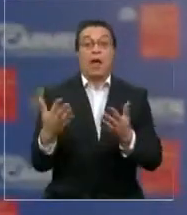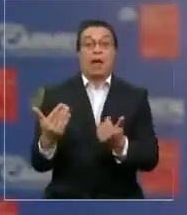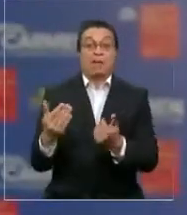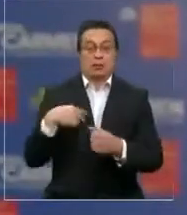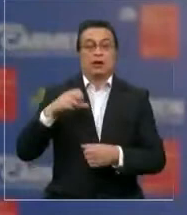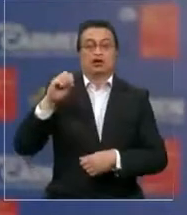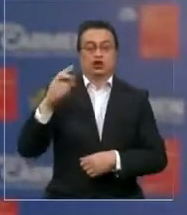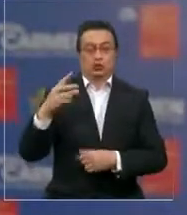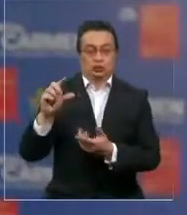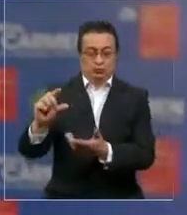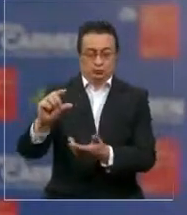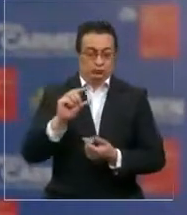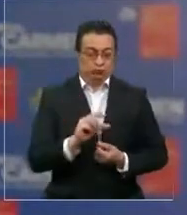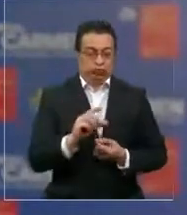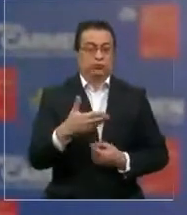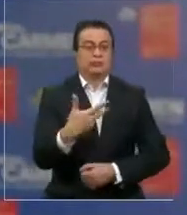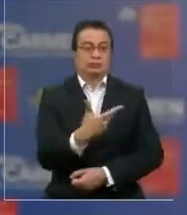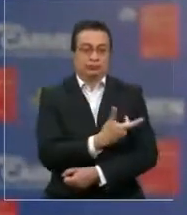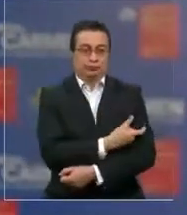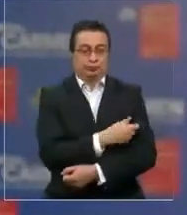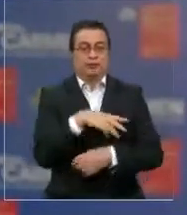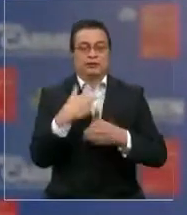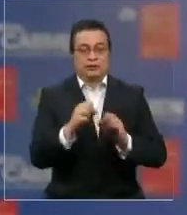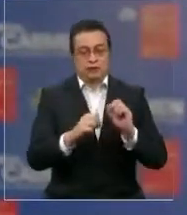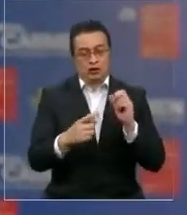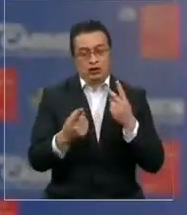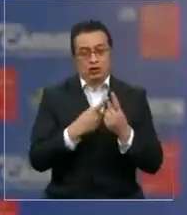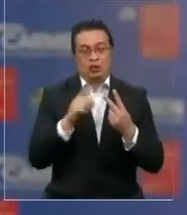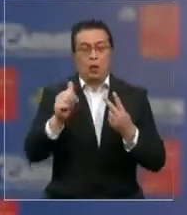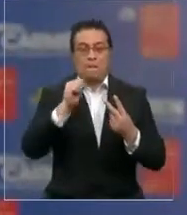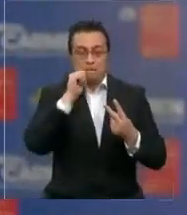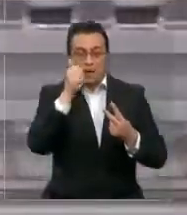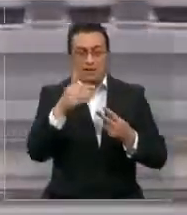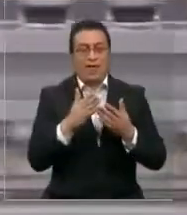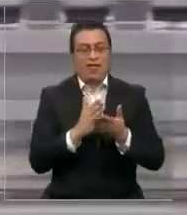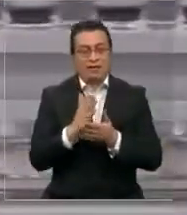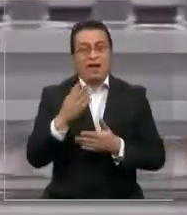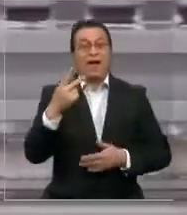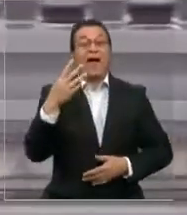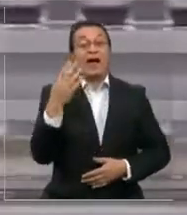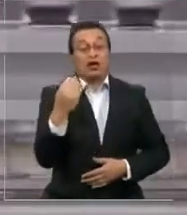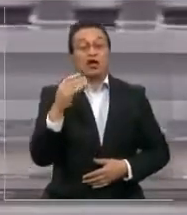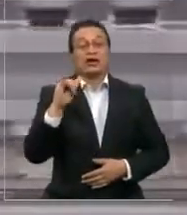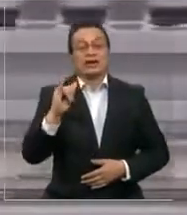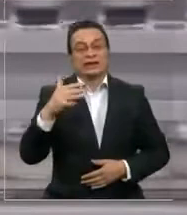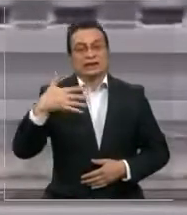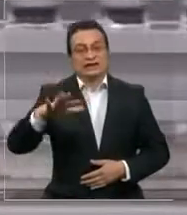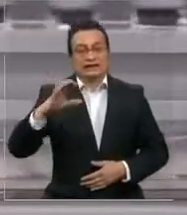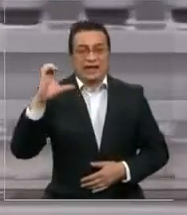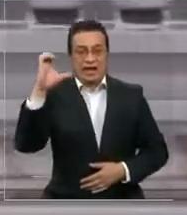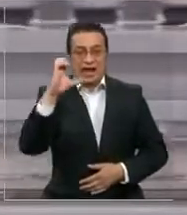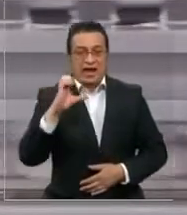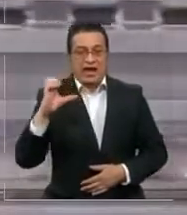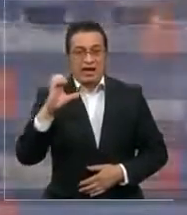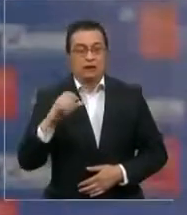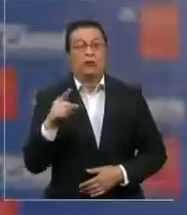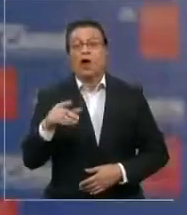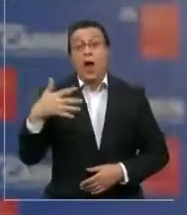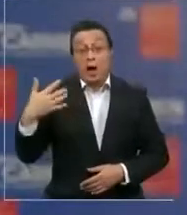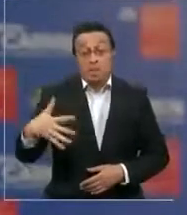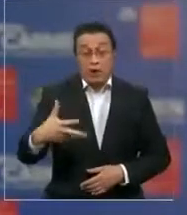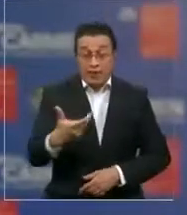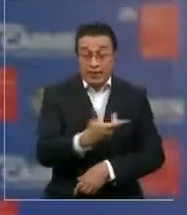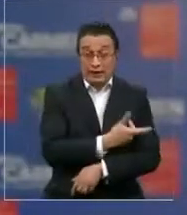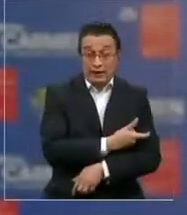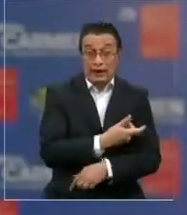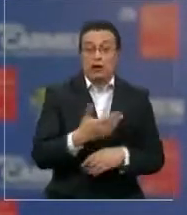segunda dosis, que iniciaremos nuestro proceso de vacunación durante el día de mañana 14 y el viernes 15 de enero. ¿Por qué es tan importante esta segunda dosis?